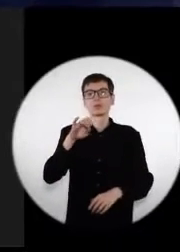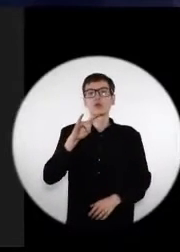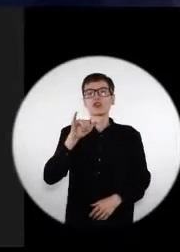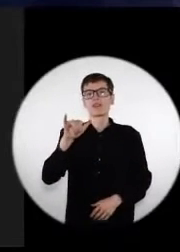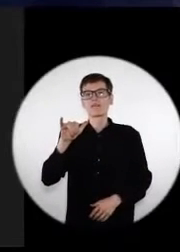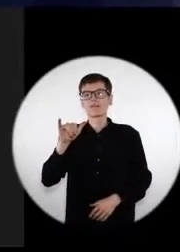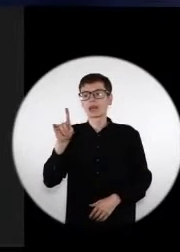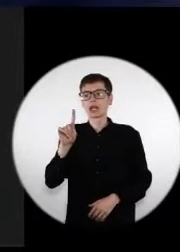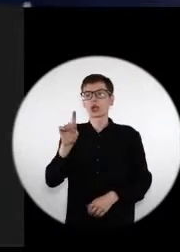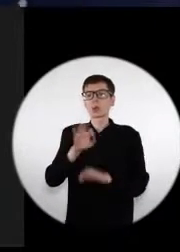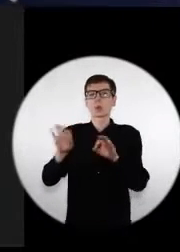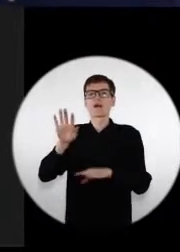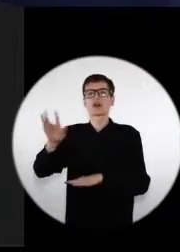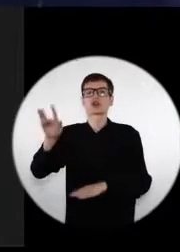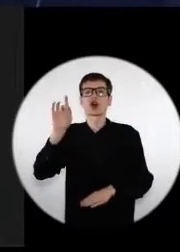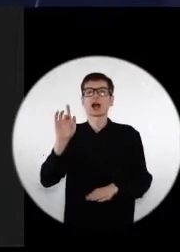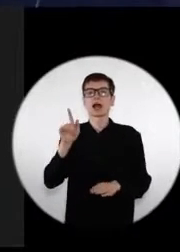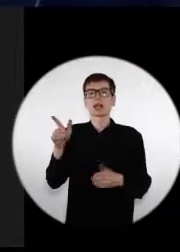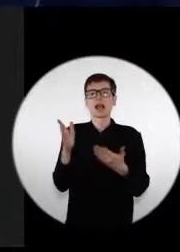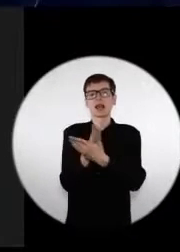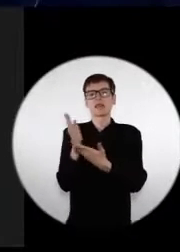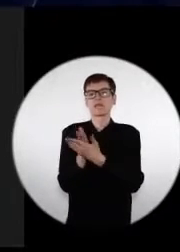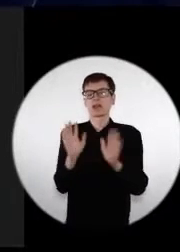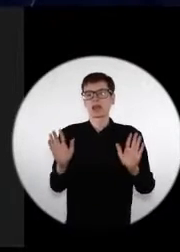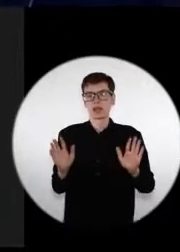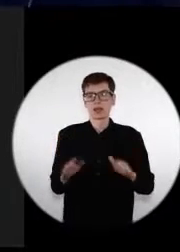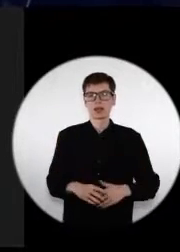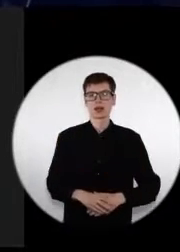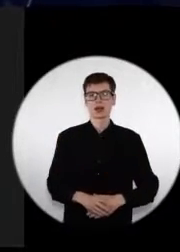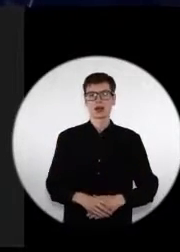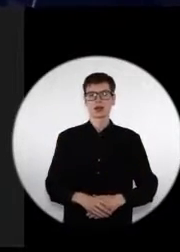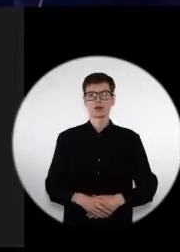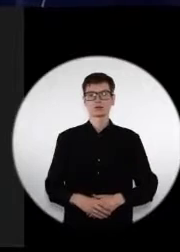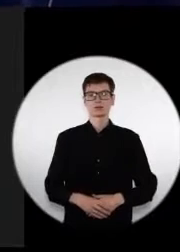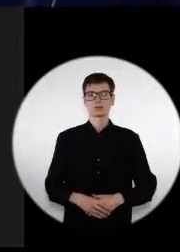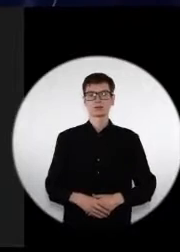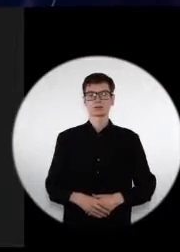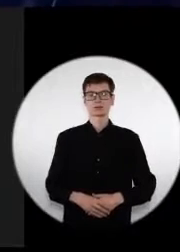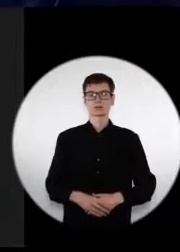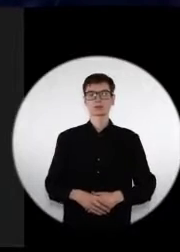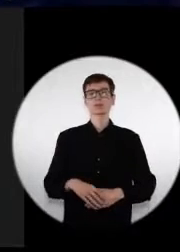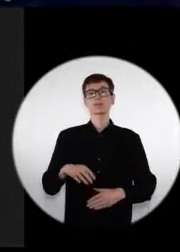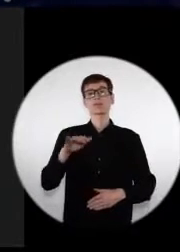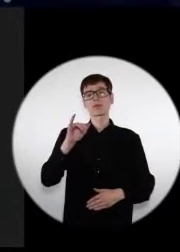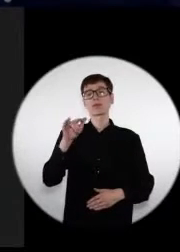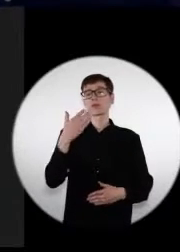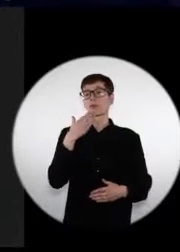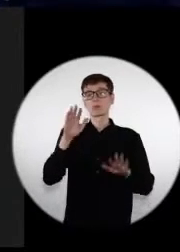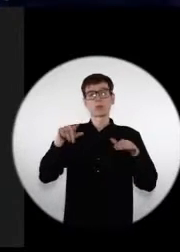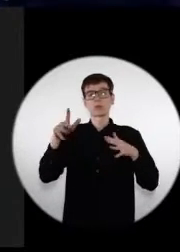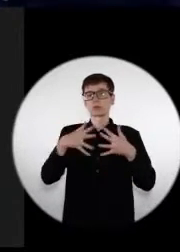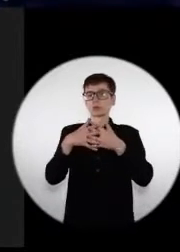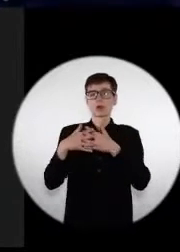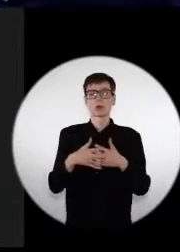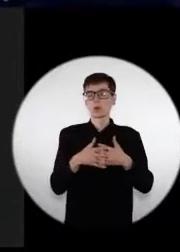canales de distribución corre en paralelo un spotify no te ama está una librería